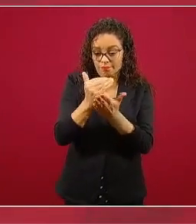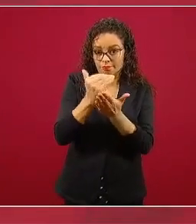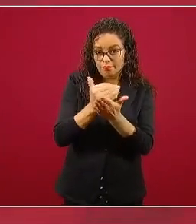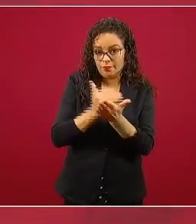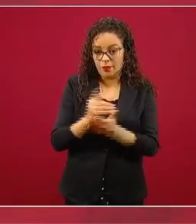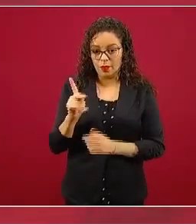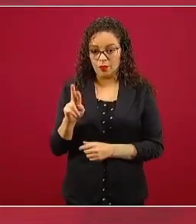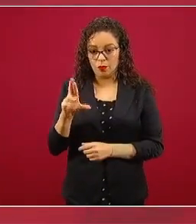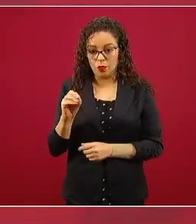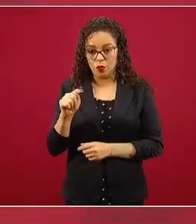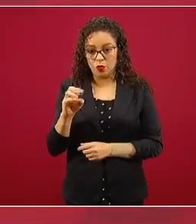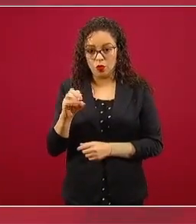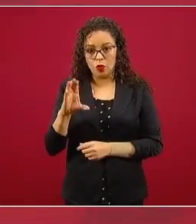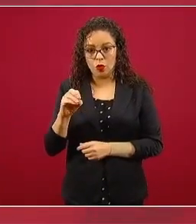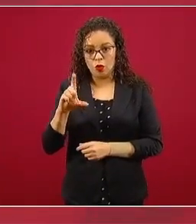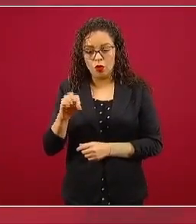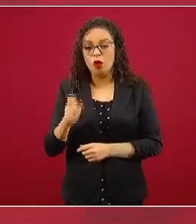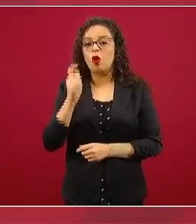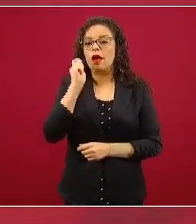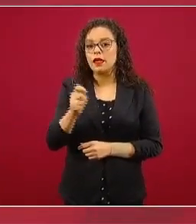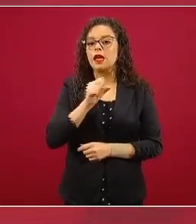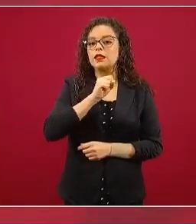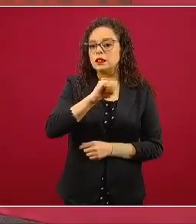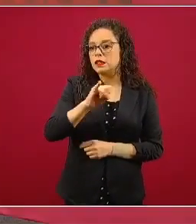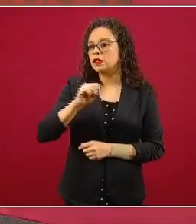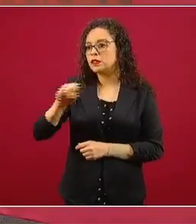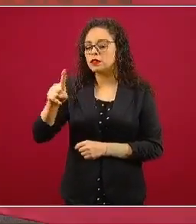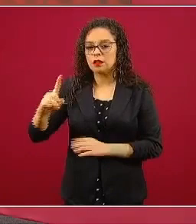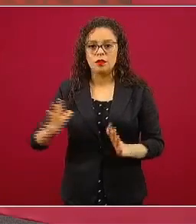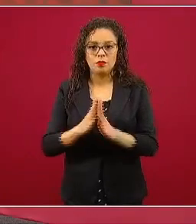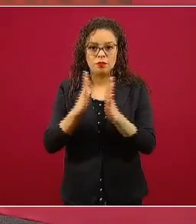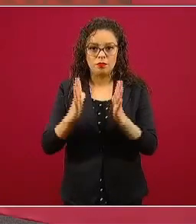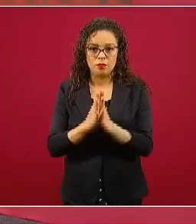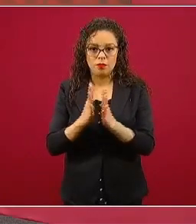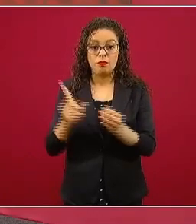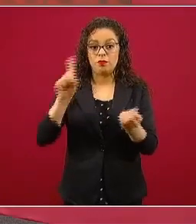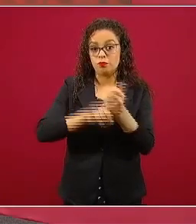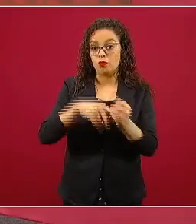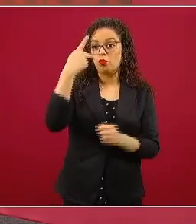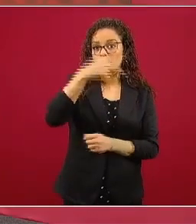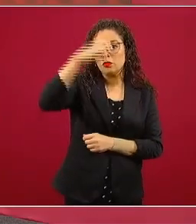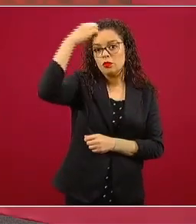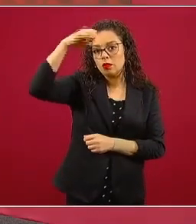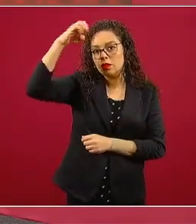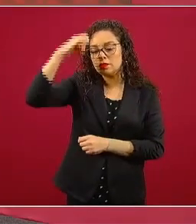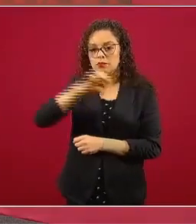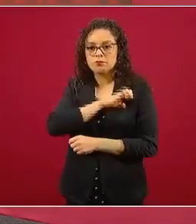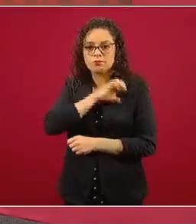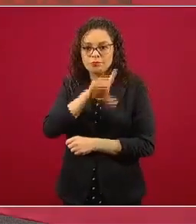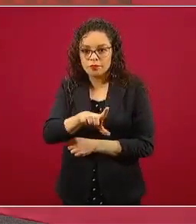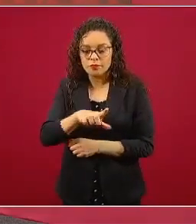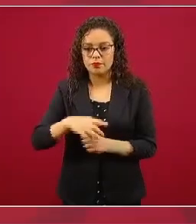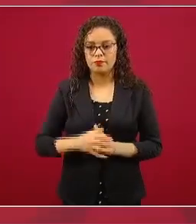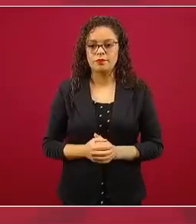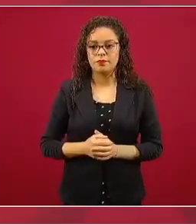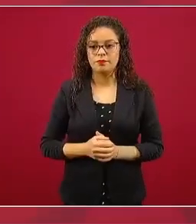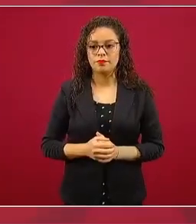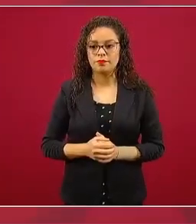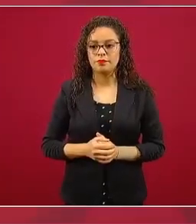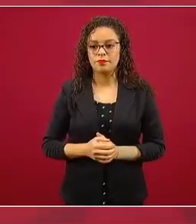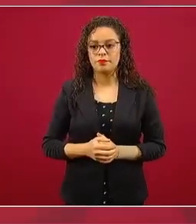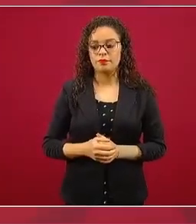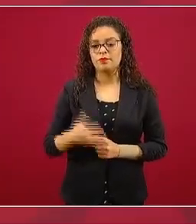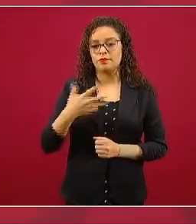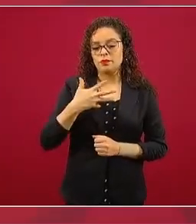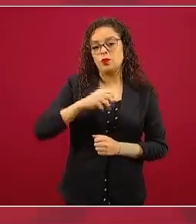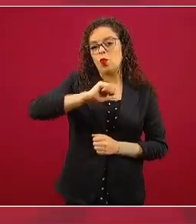curso, quién participa en cuál, dependiendo del grado de especialización. Porque hay 3 en fase 1, pero hay muchos otros protocolos